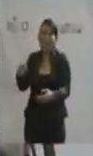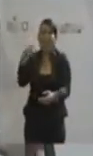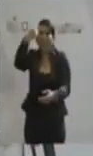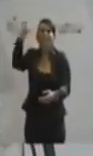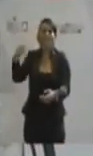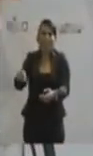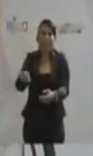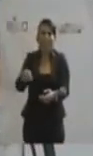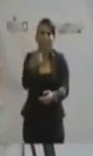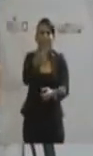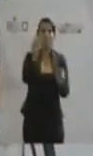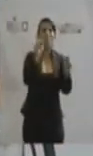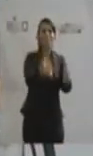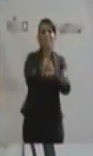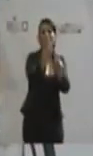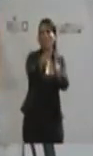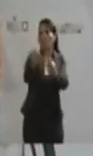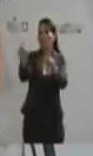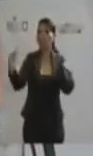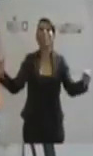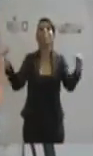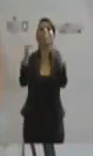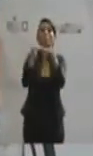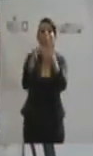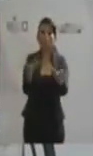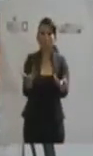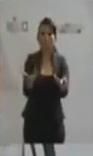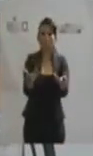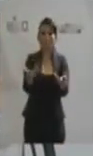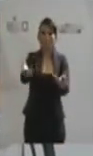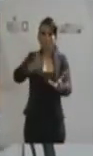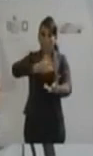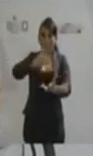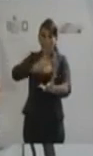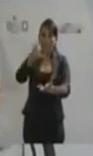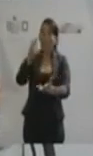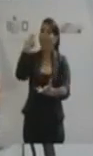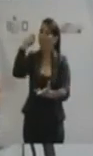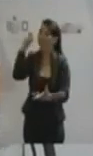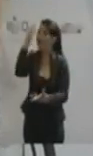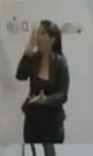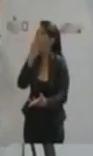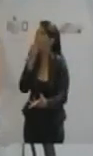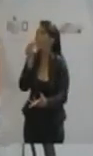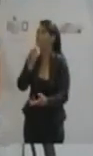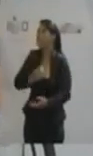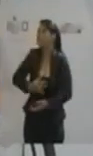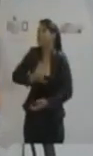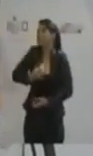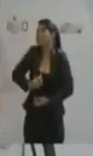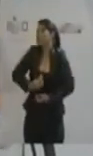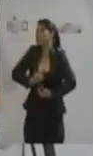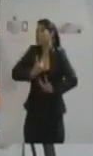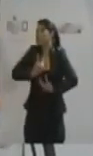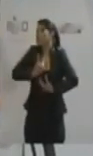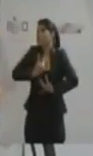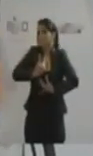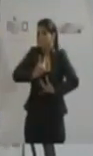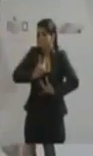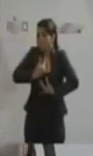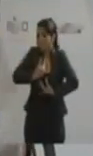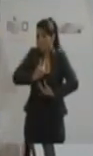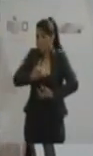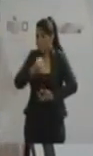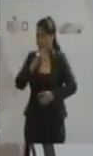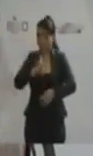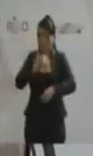contento porque no sientes qué es lo que te dicen del querétaro bonito existe porque no sientes que haya justicia con